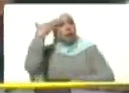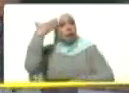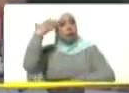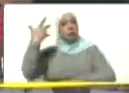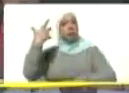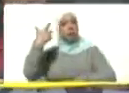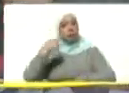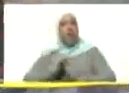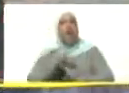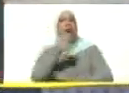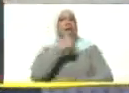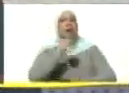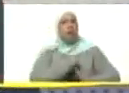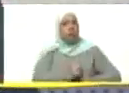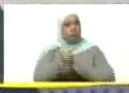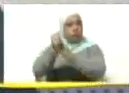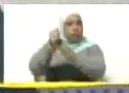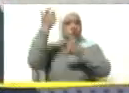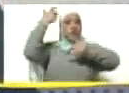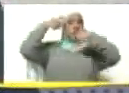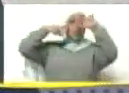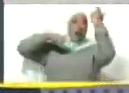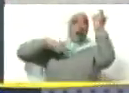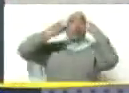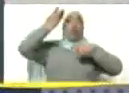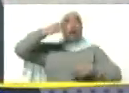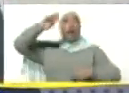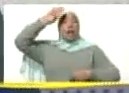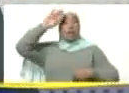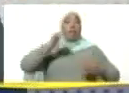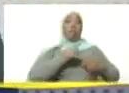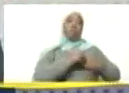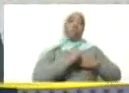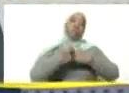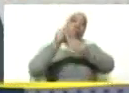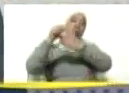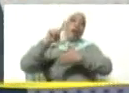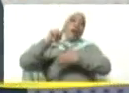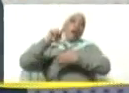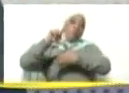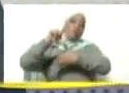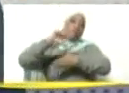esta de este esfuerzo fueron ejemplos de héroes de nuestra América,